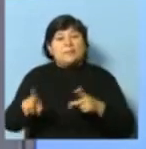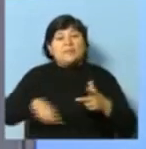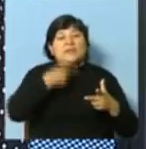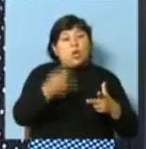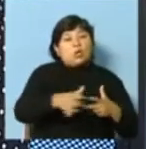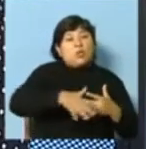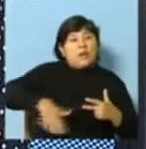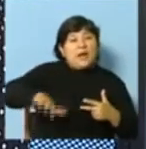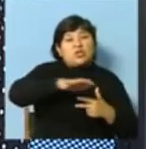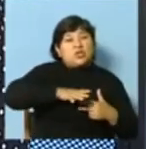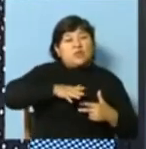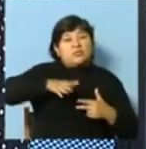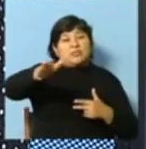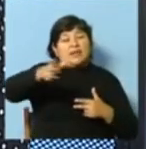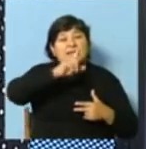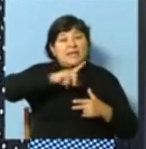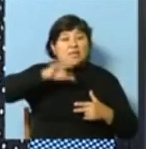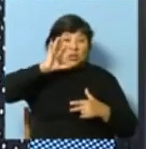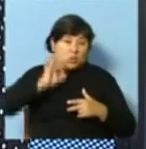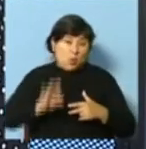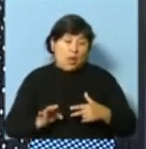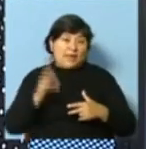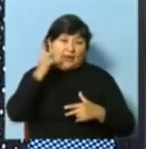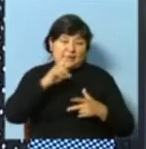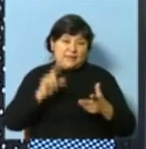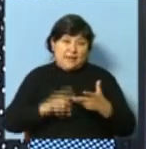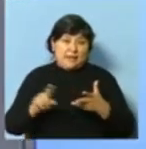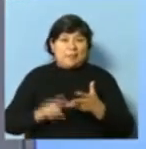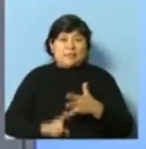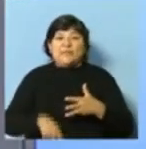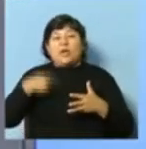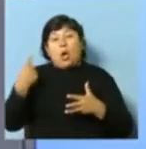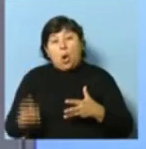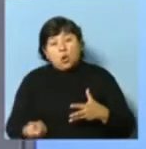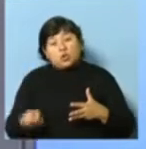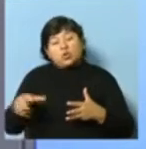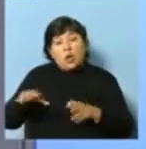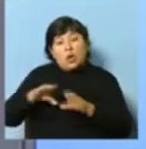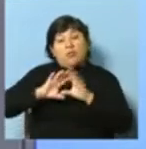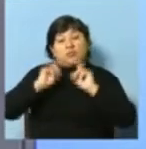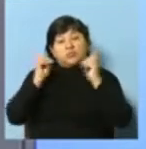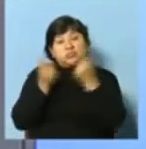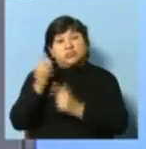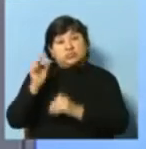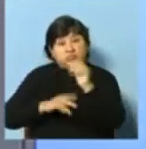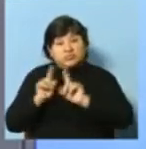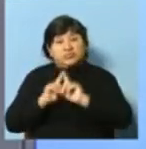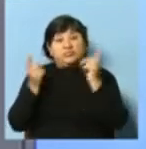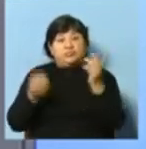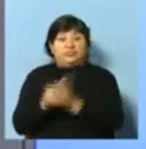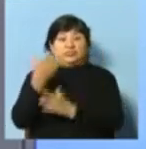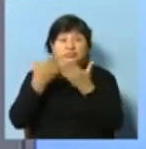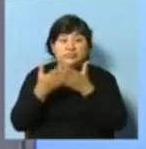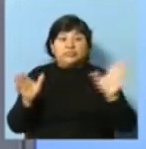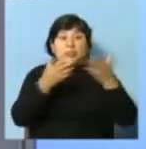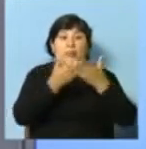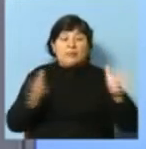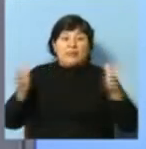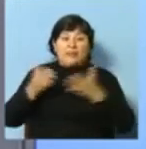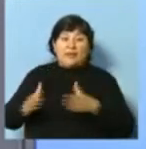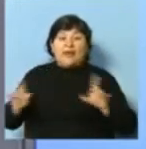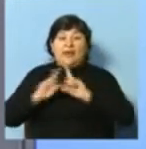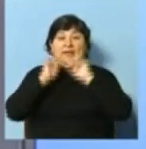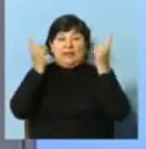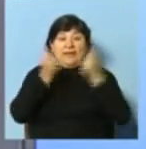el desarrollo de nidos de osea núcleos de inclusión y de oportunidades en las 150 en el parque